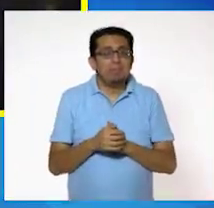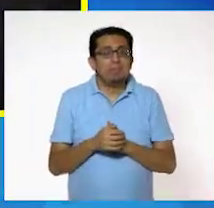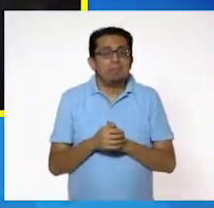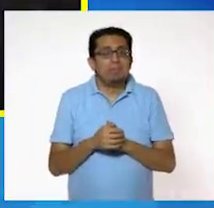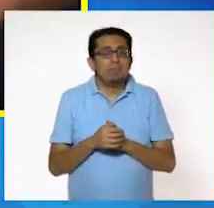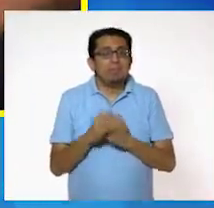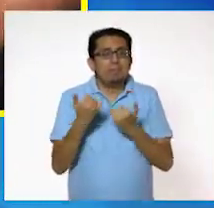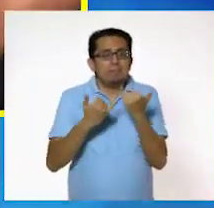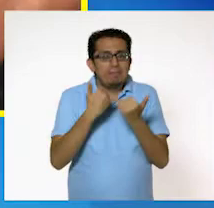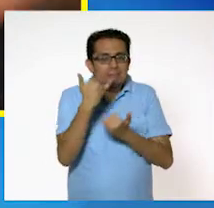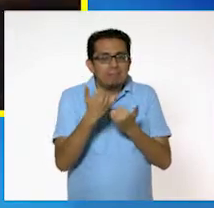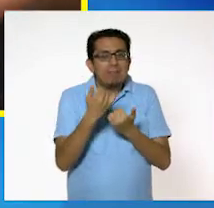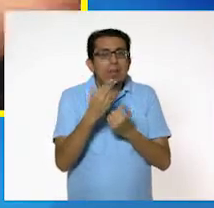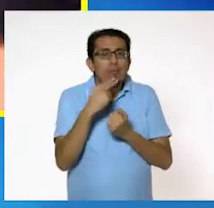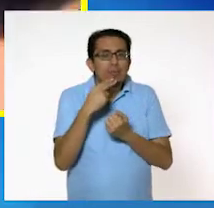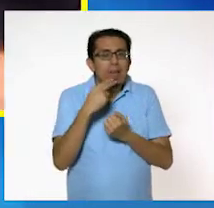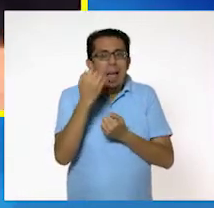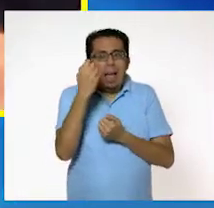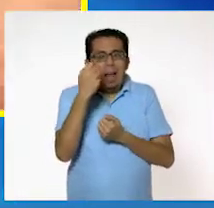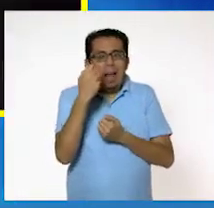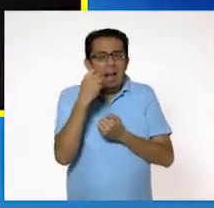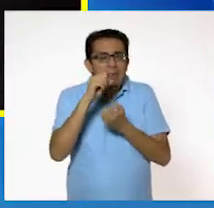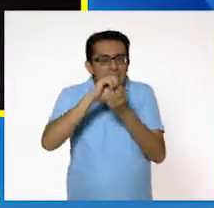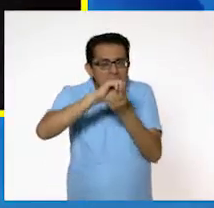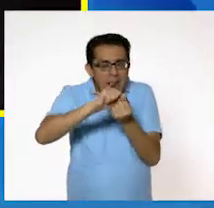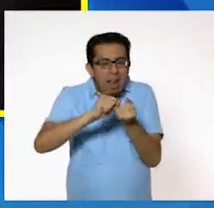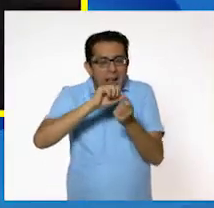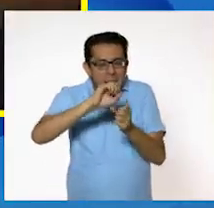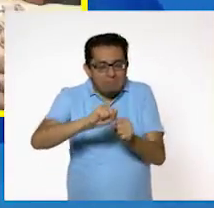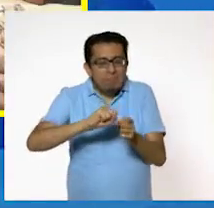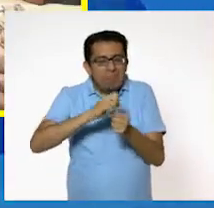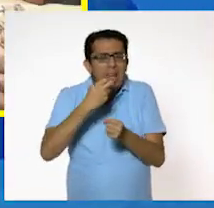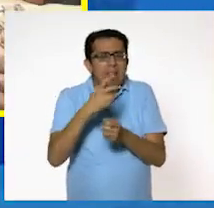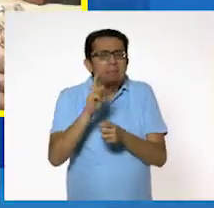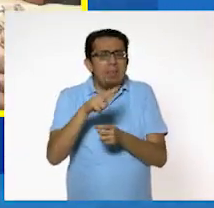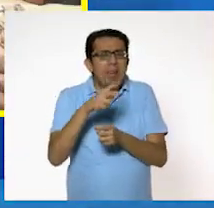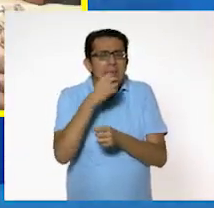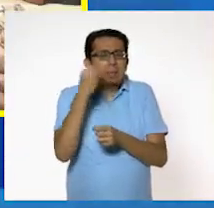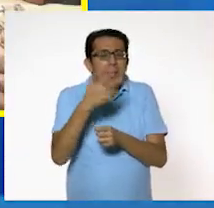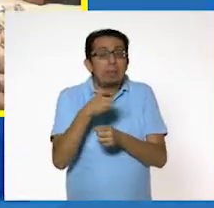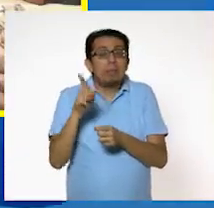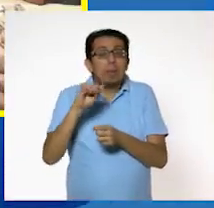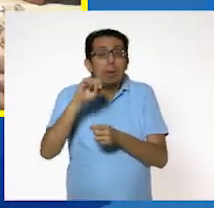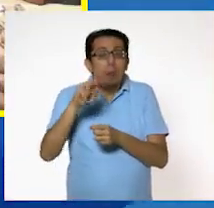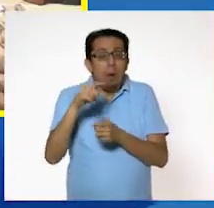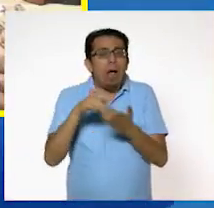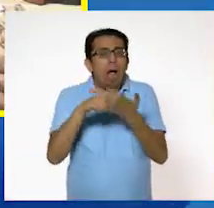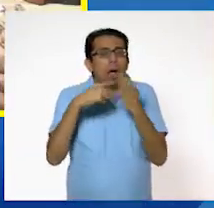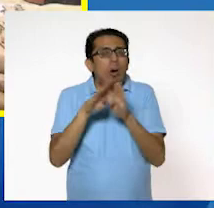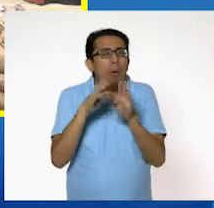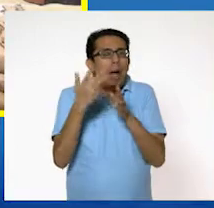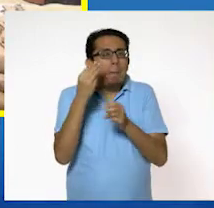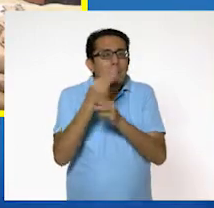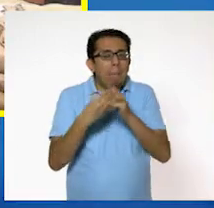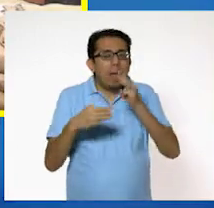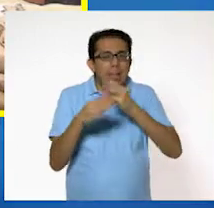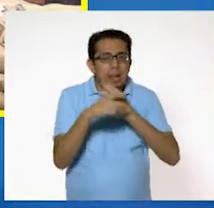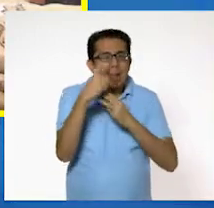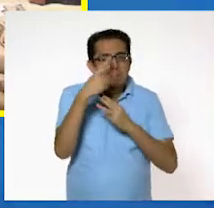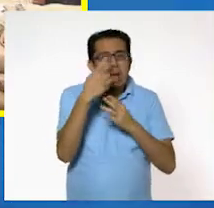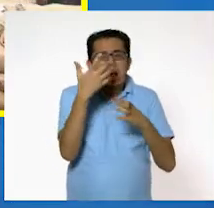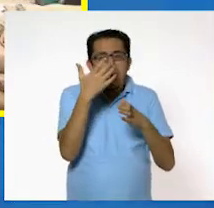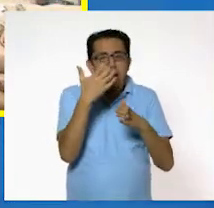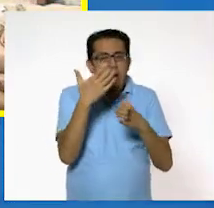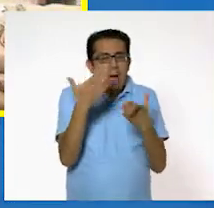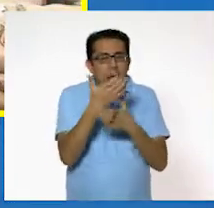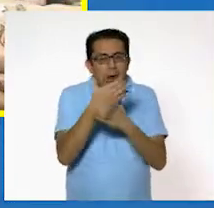Jugar con plastilina, crear con plastilina es una experiencia increíble. Juan justo nos va a mostrar cómo se hace este material que nos permite hacer tantas